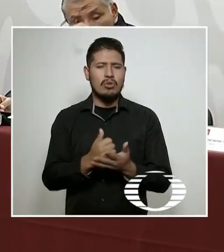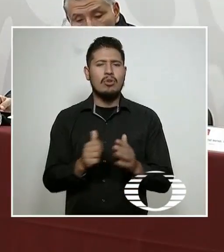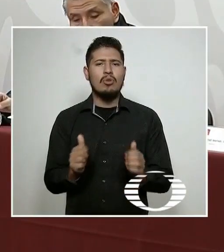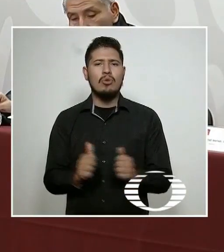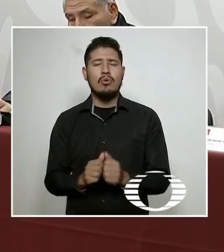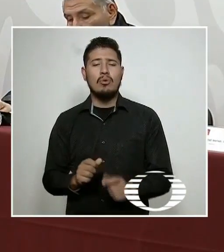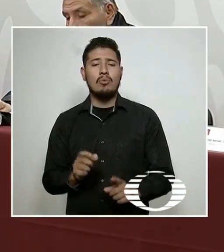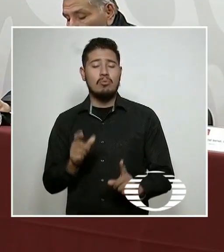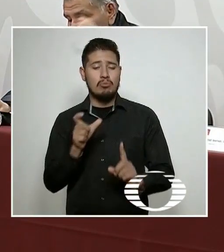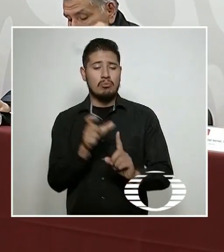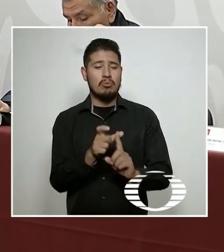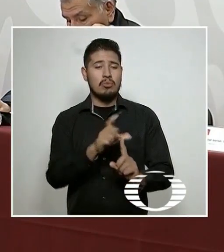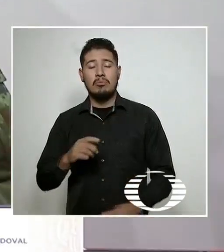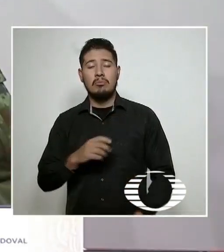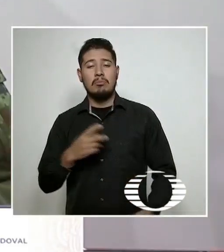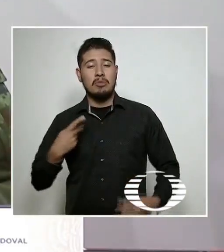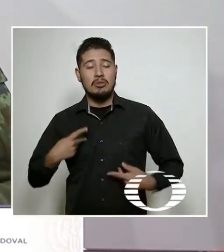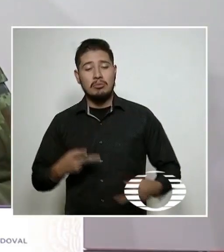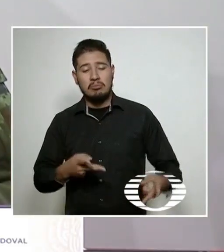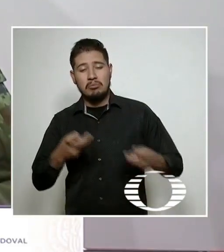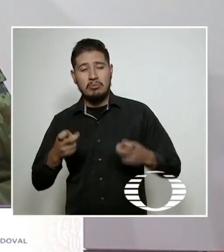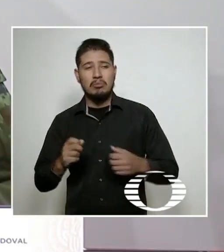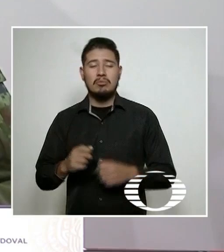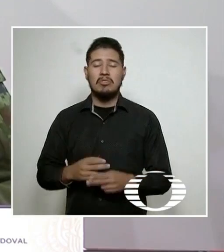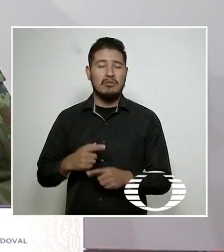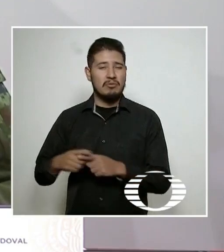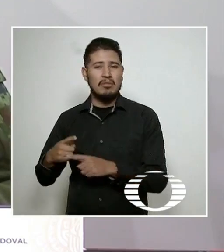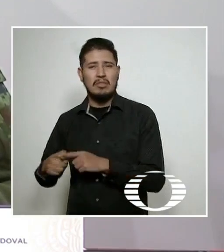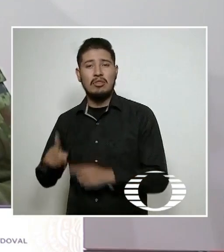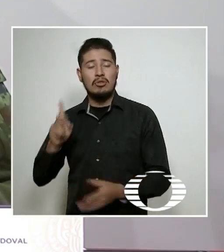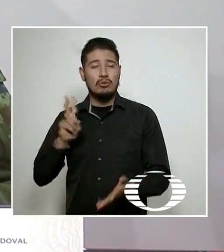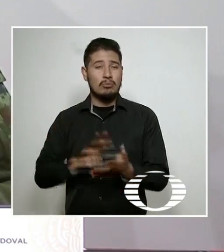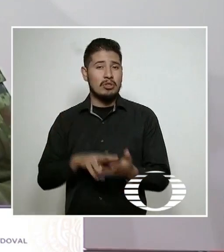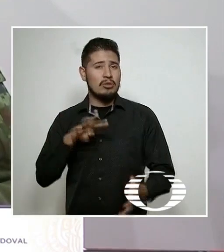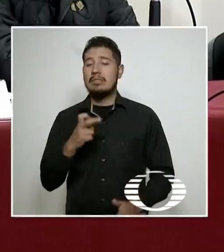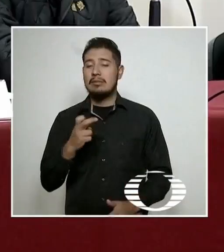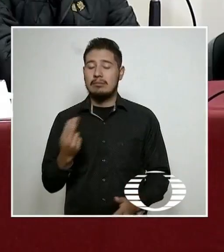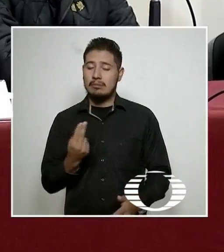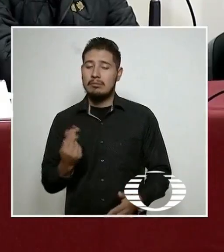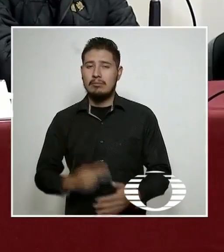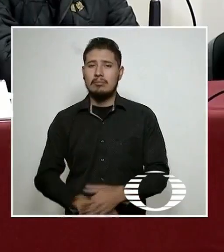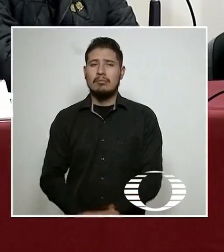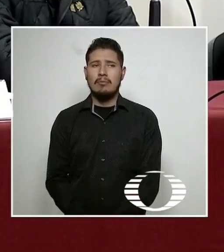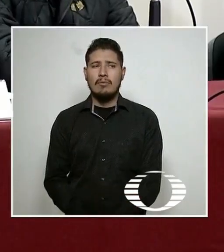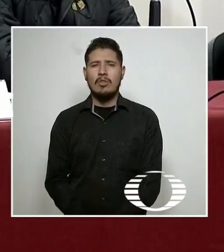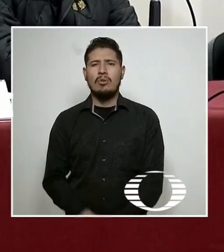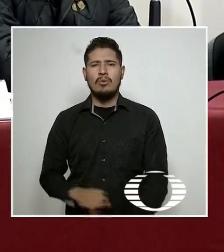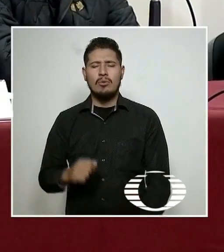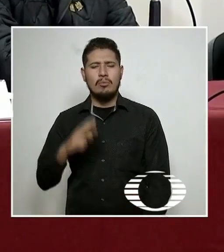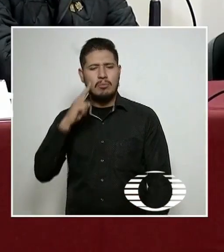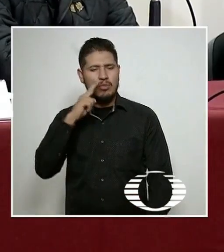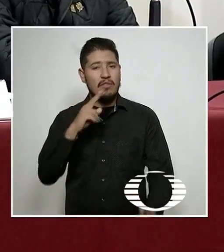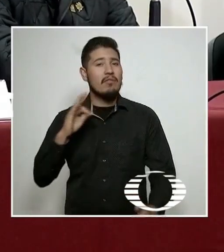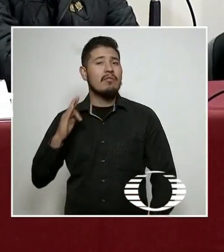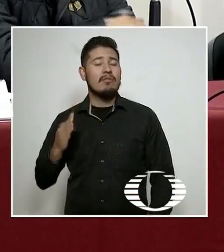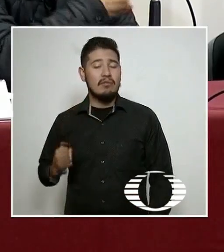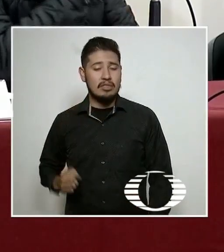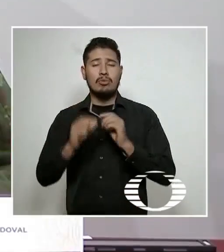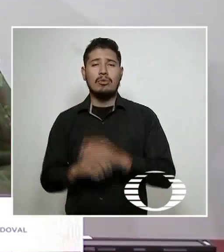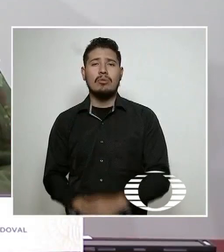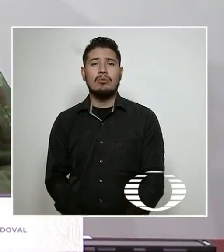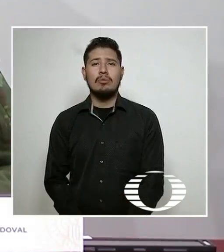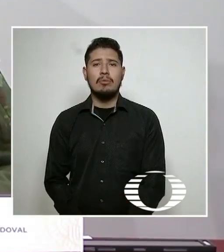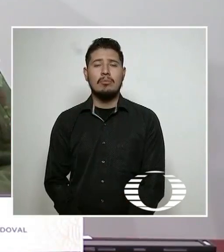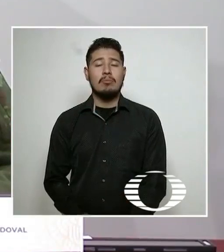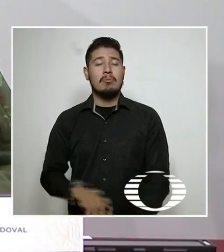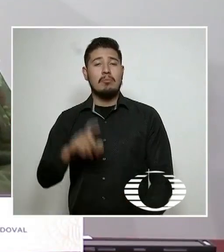la creación de un grupo de inteligencia, adiestramiento a policías, un despliegue de 3.848 soldados y